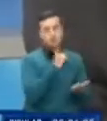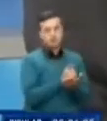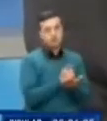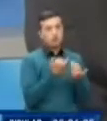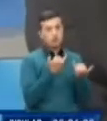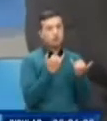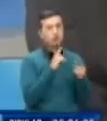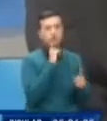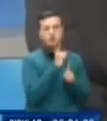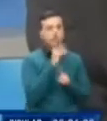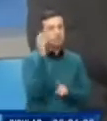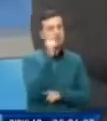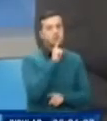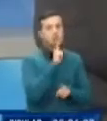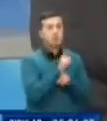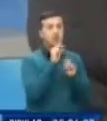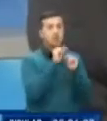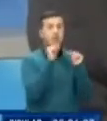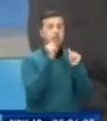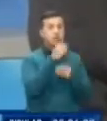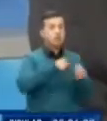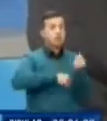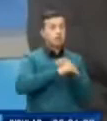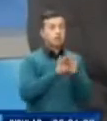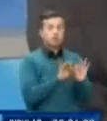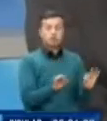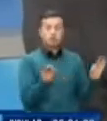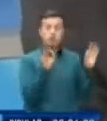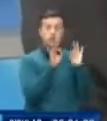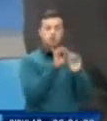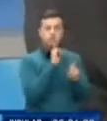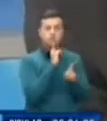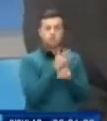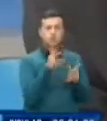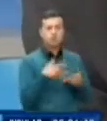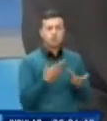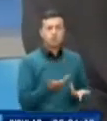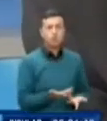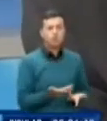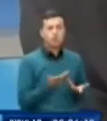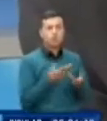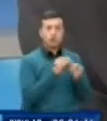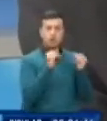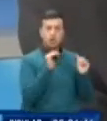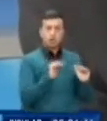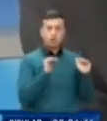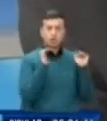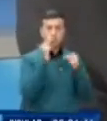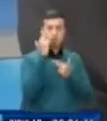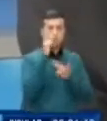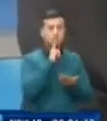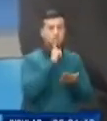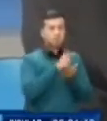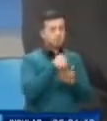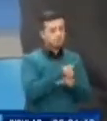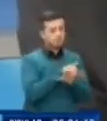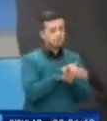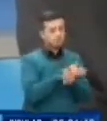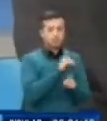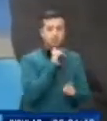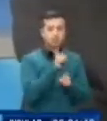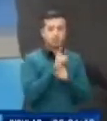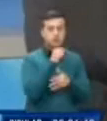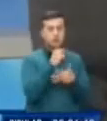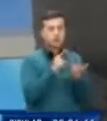incremento está ahí el tema es la calidad de la inversión en ese sentido cuál ha sido la eficacia de las fuerzas armadas en esta y quiero ir ir ir